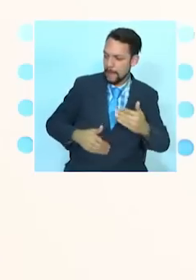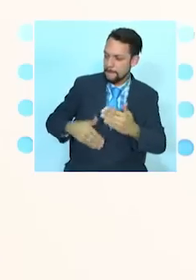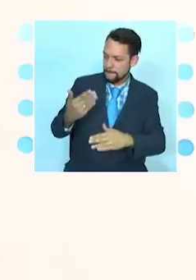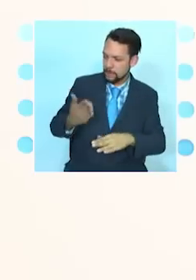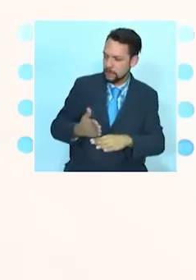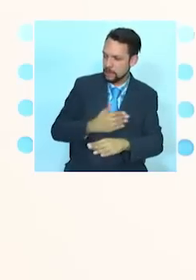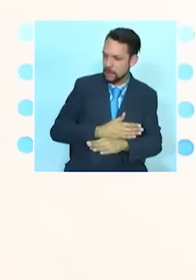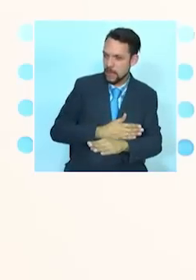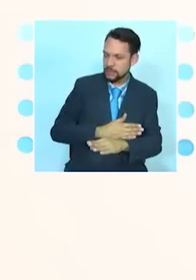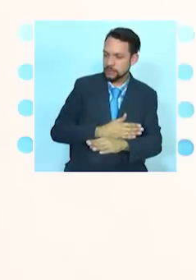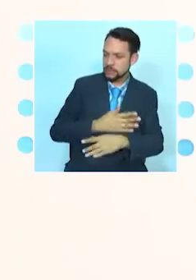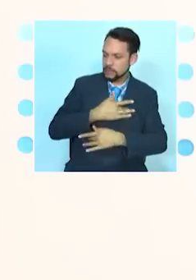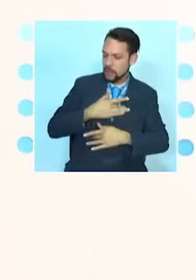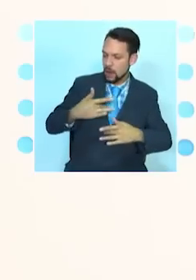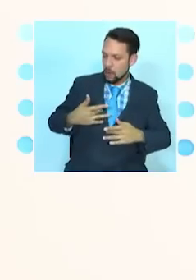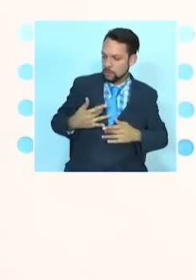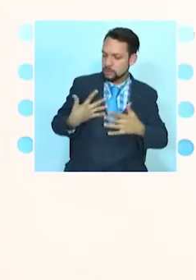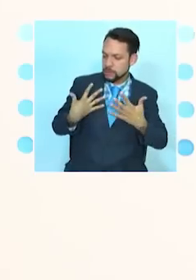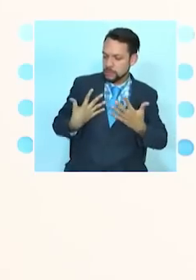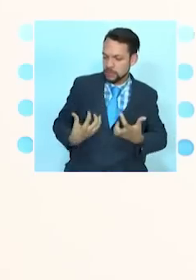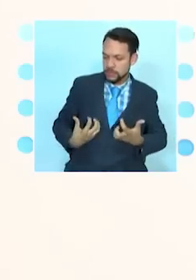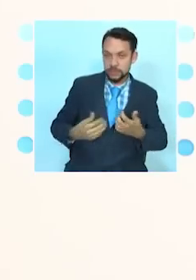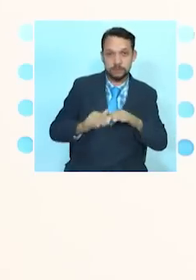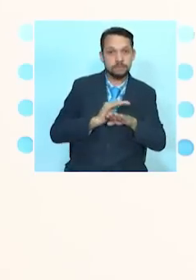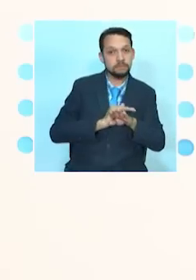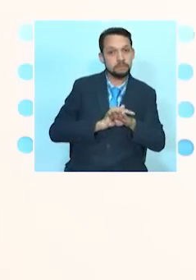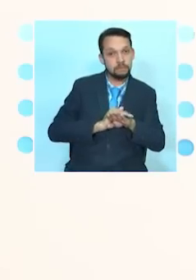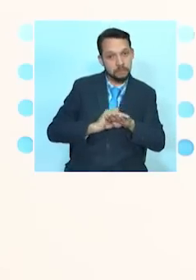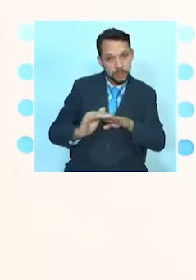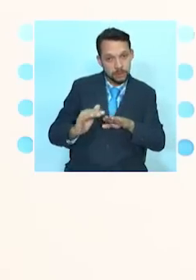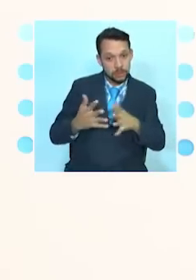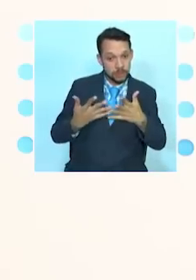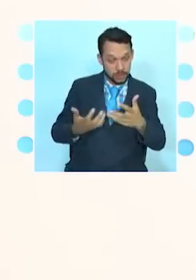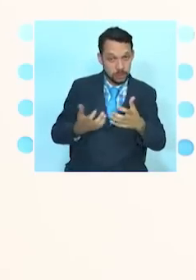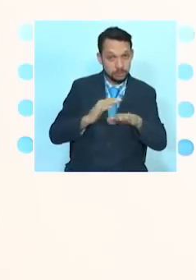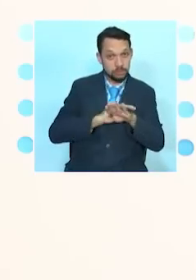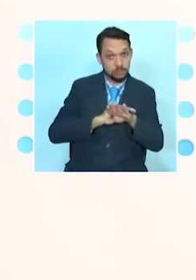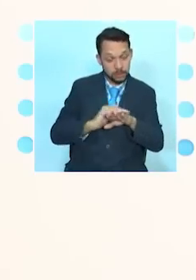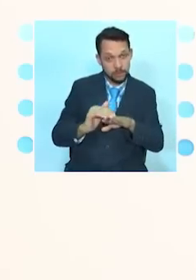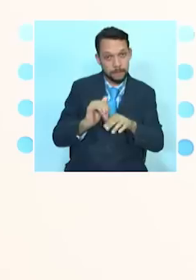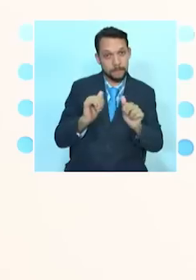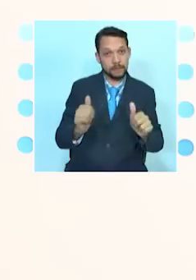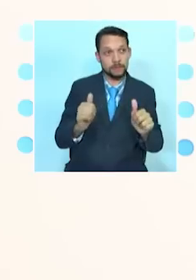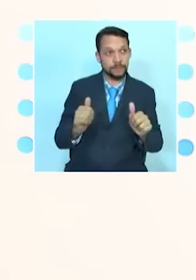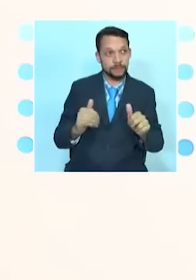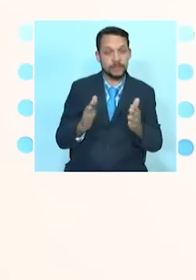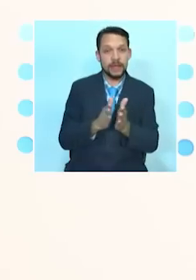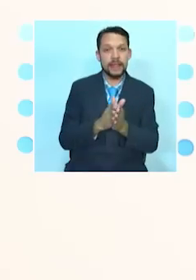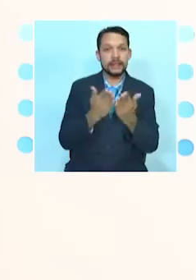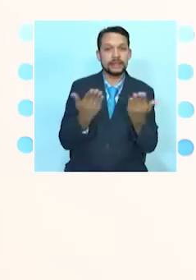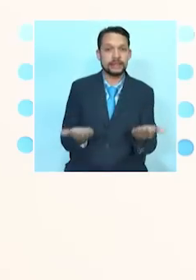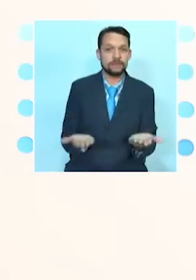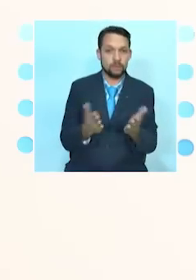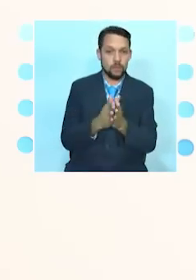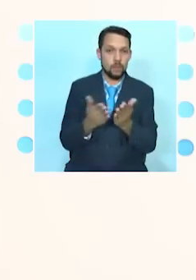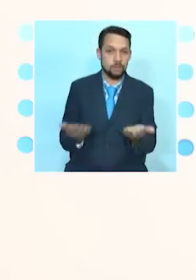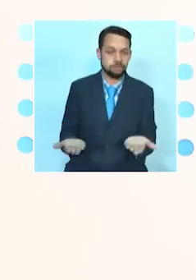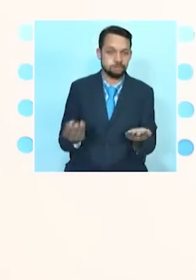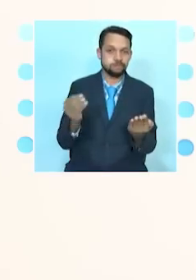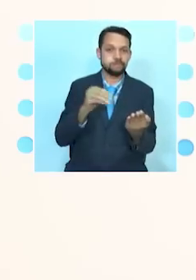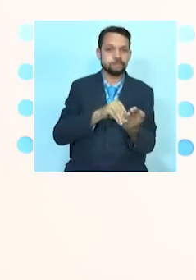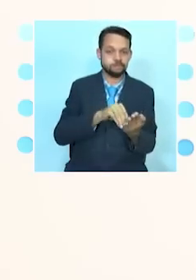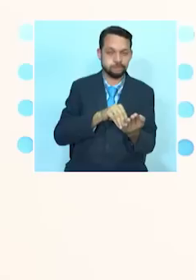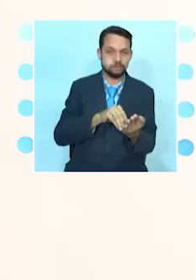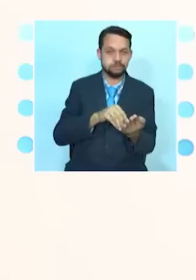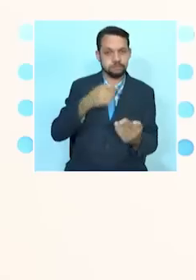relacionado con la medicina yo Quiero invitarlos a que este libro se lo graben en